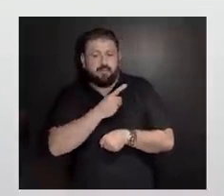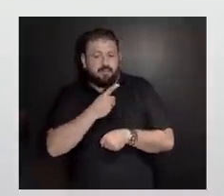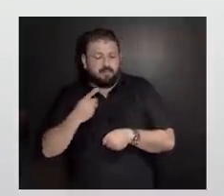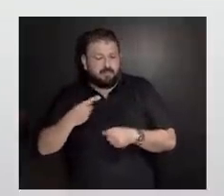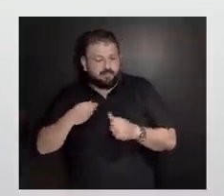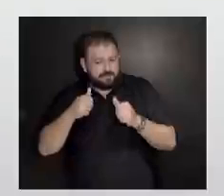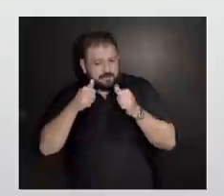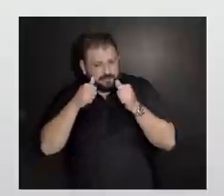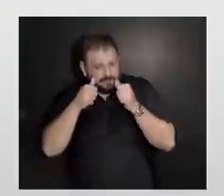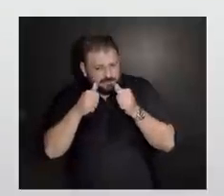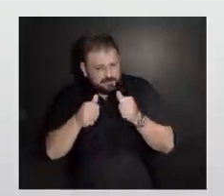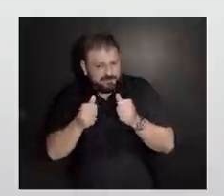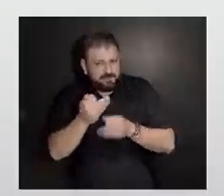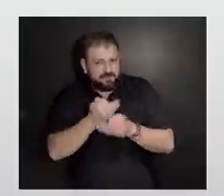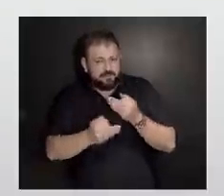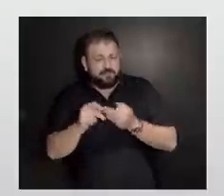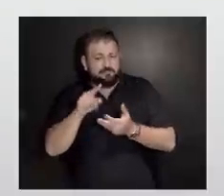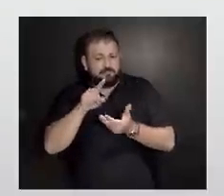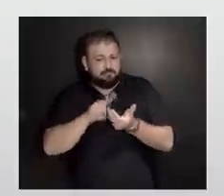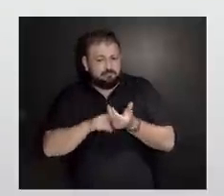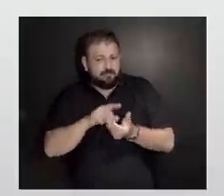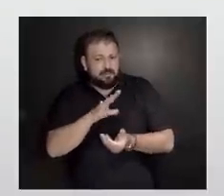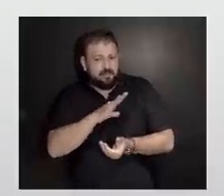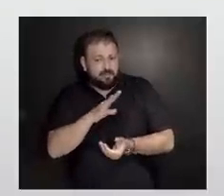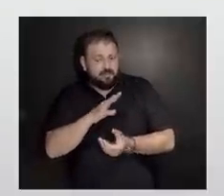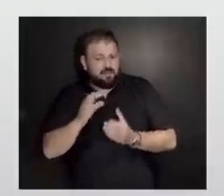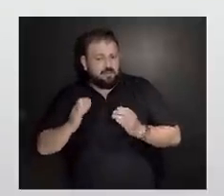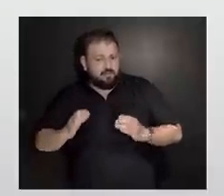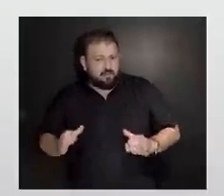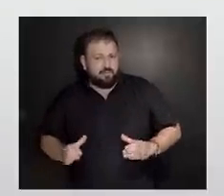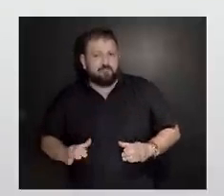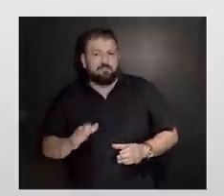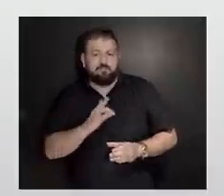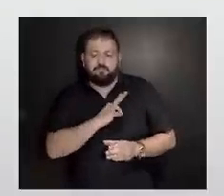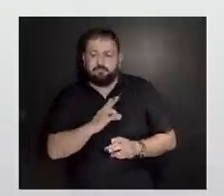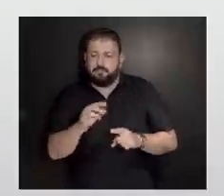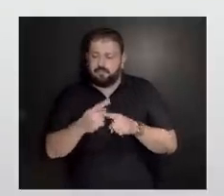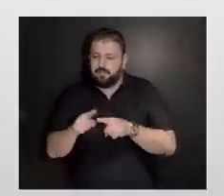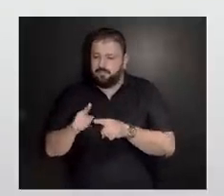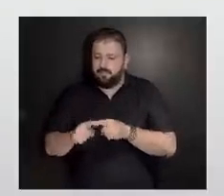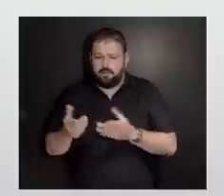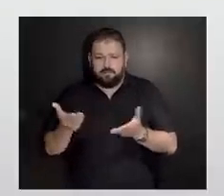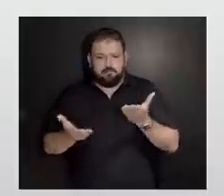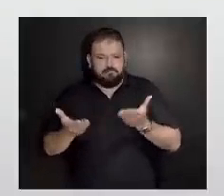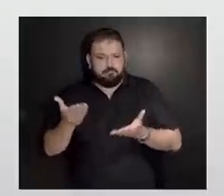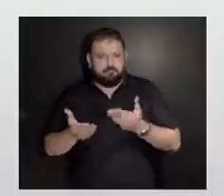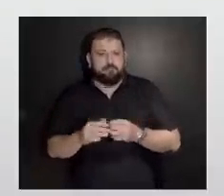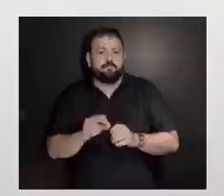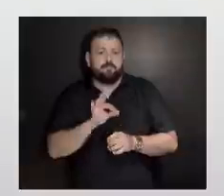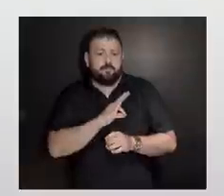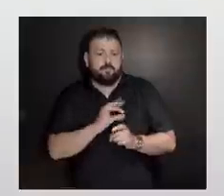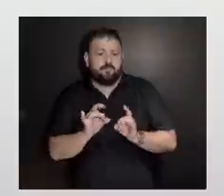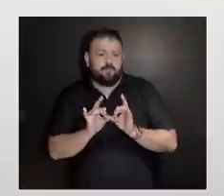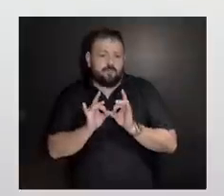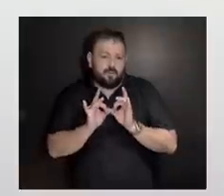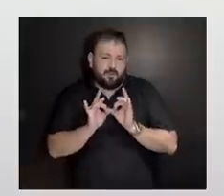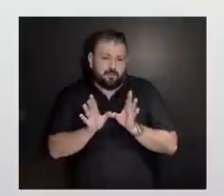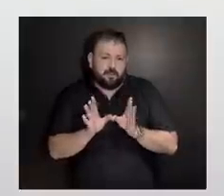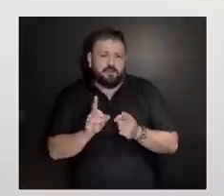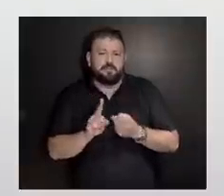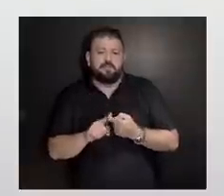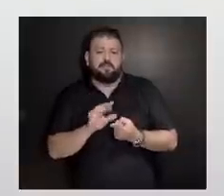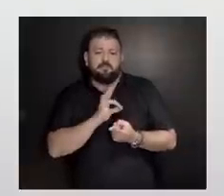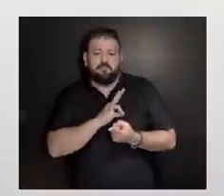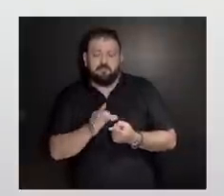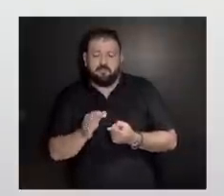atención a los síntomas que presentan. Los podemos clasificar en diferentes categorías. Complicaciones agudas que pueden ser